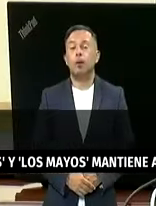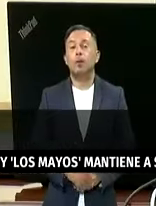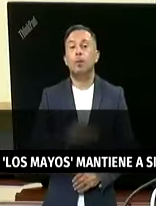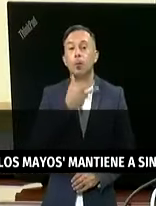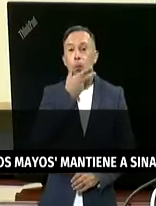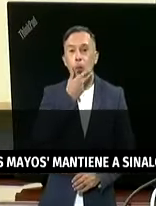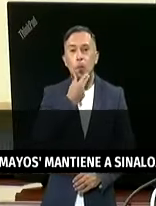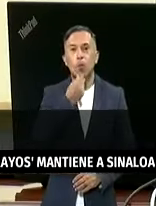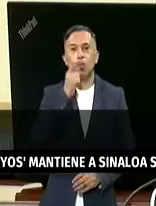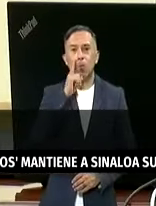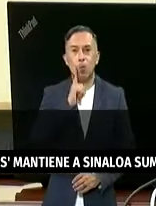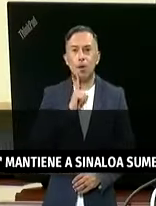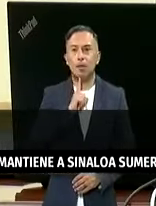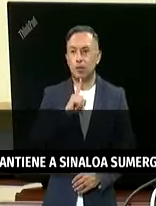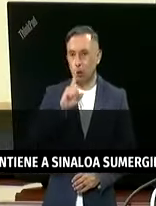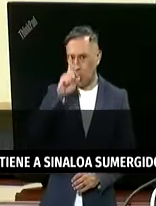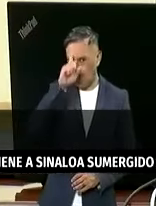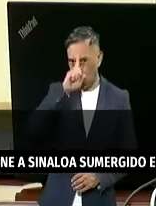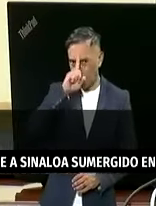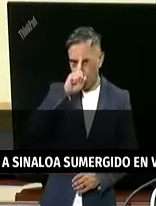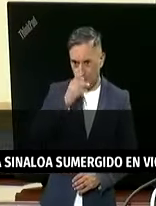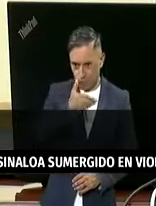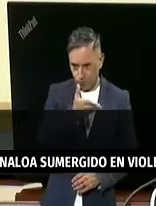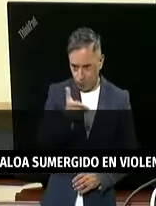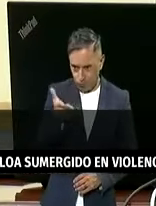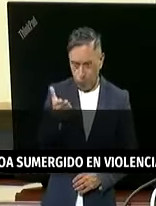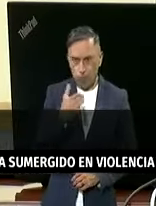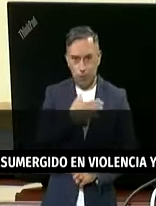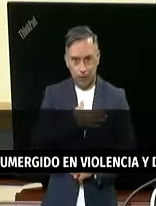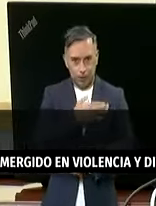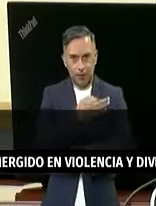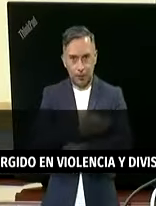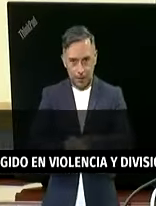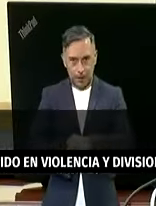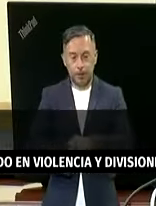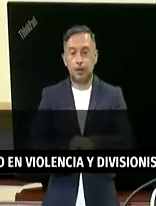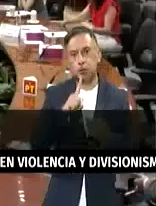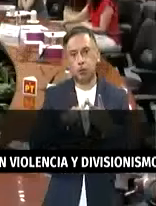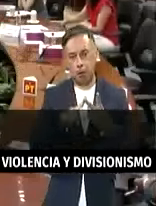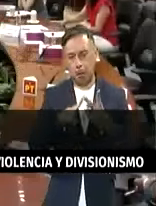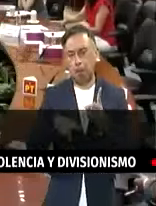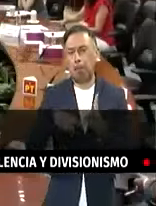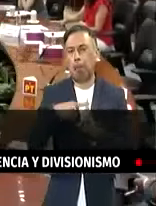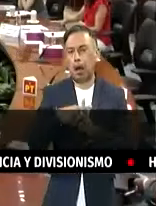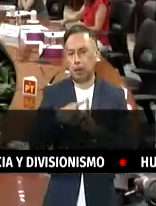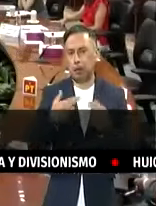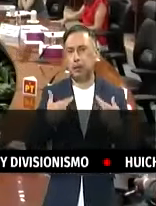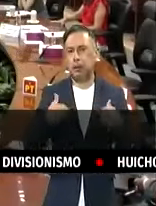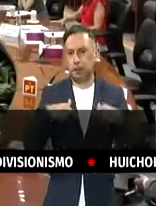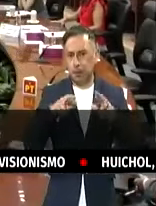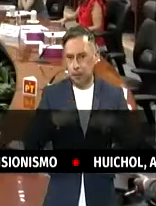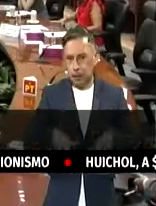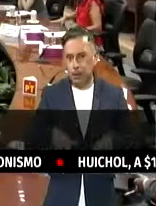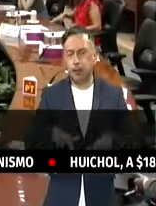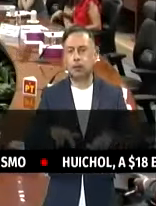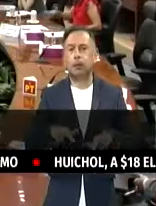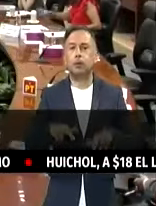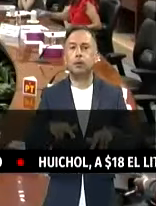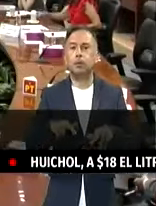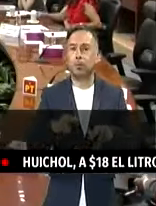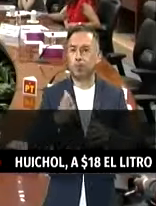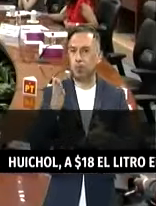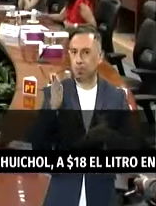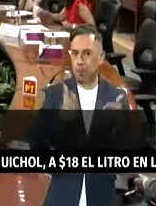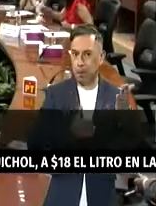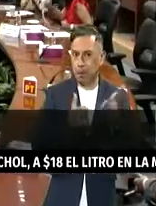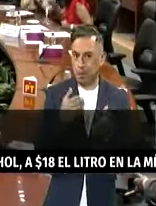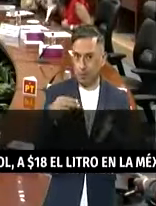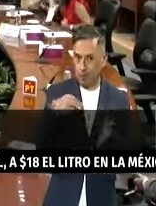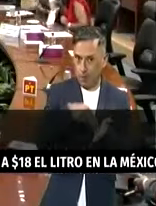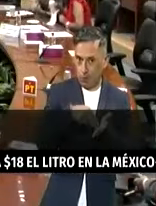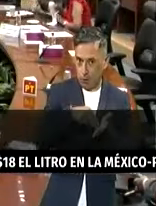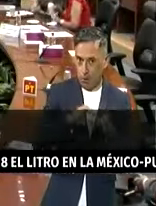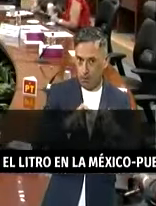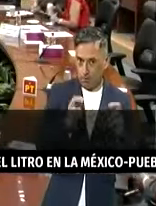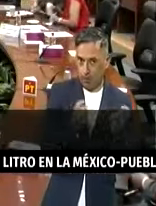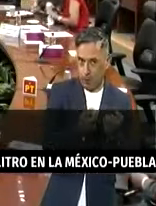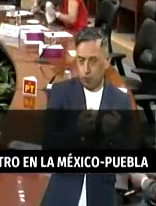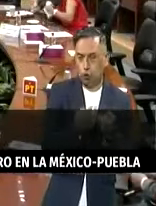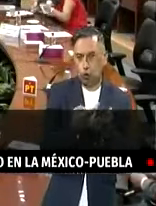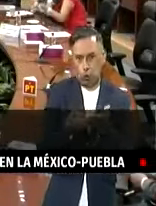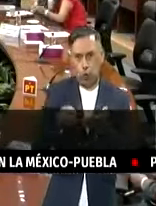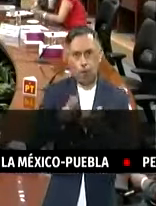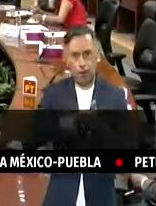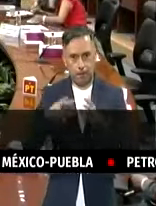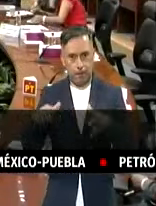Prerrogativas y Partidos Políticos del INE, que precisamente usted es quien encabeza, y estamos atentos también a lo que ocurre el